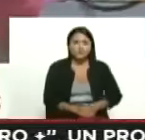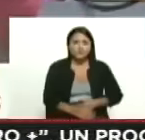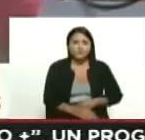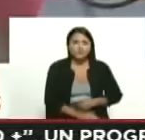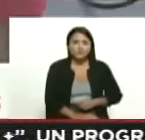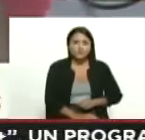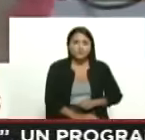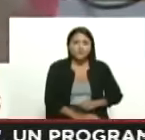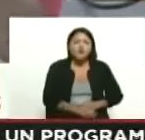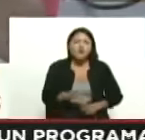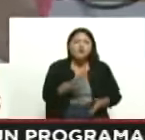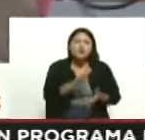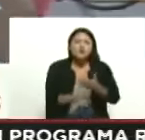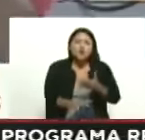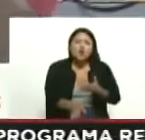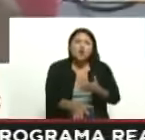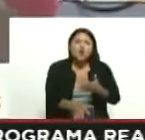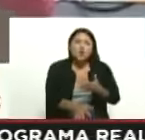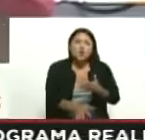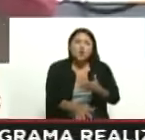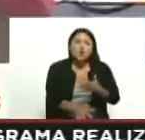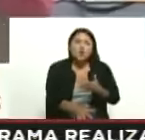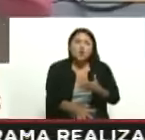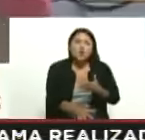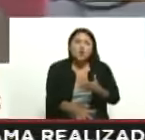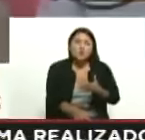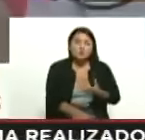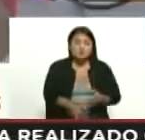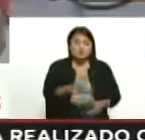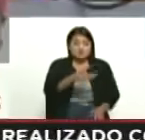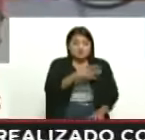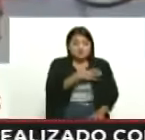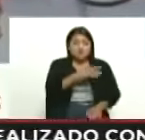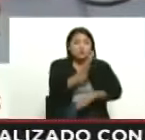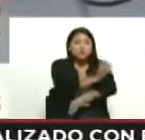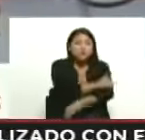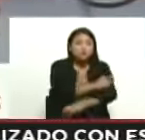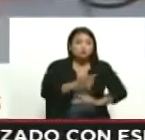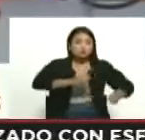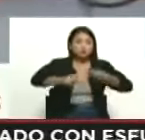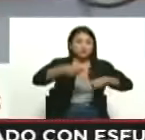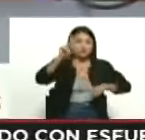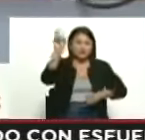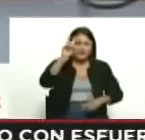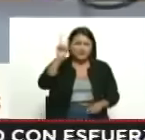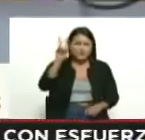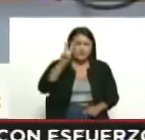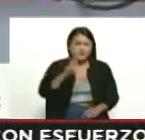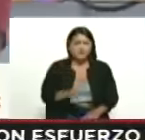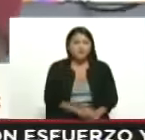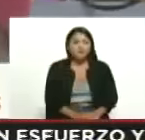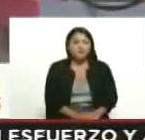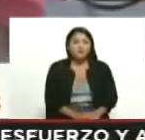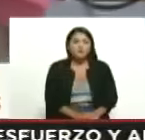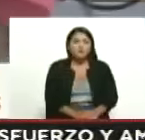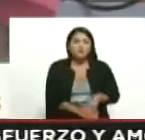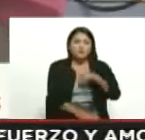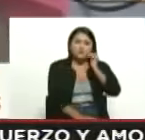referente a las aspiraciones que tienen ellos de gobernar este país. Gobernar este país.